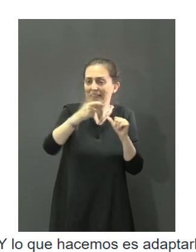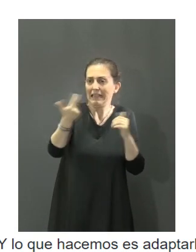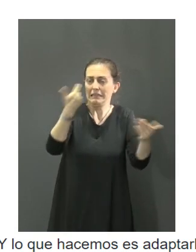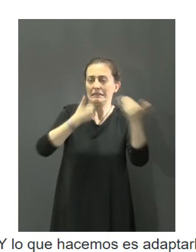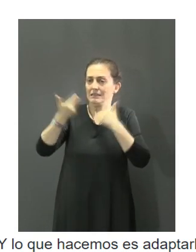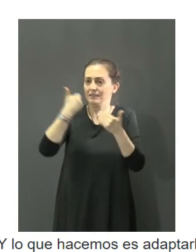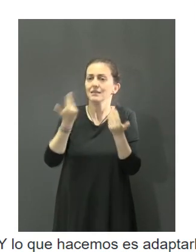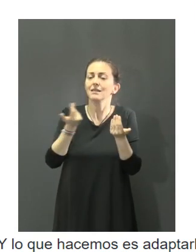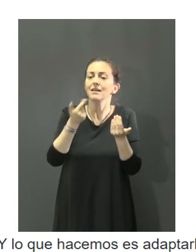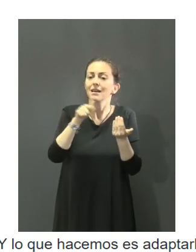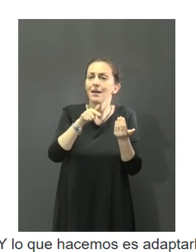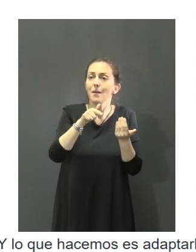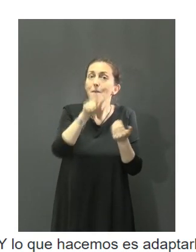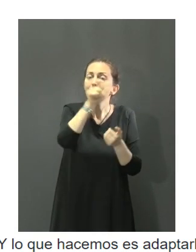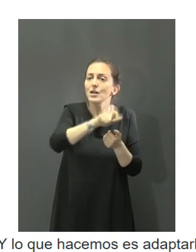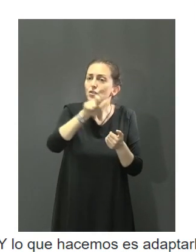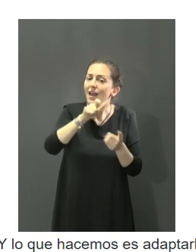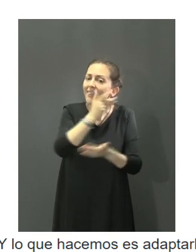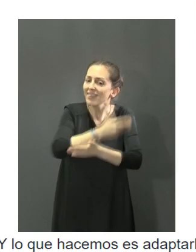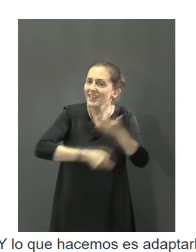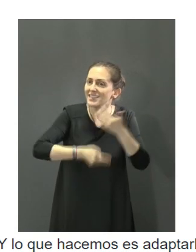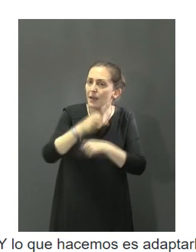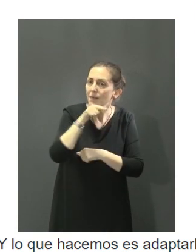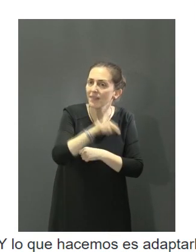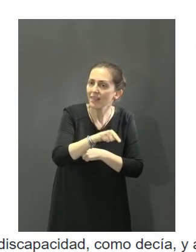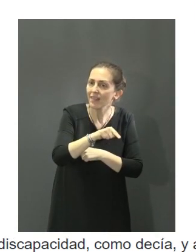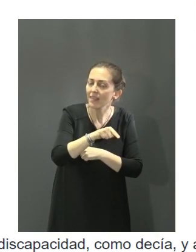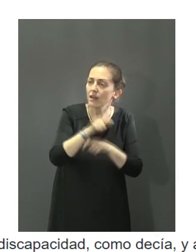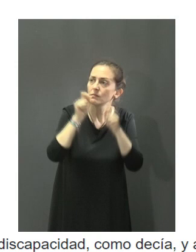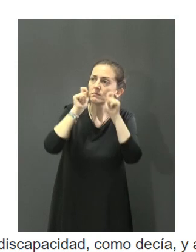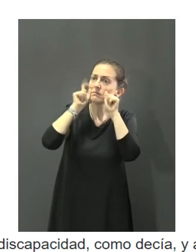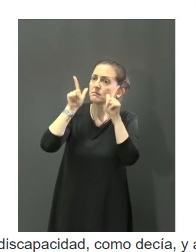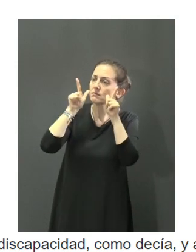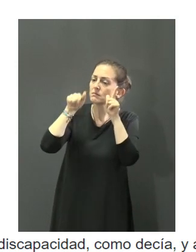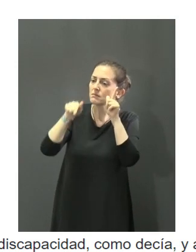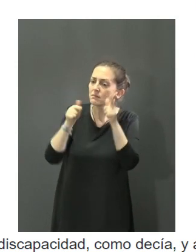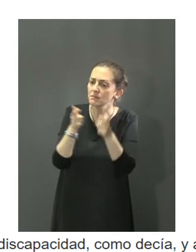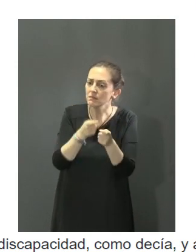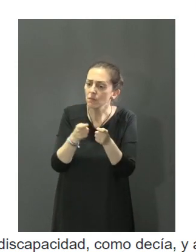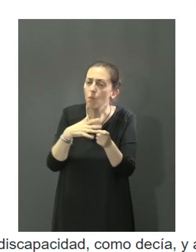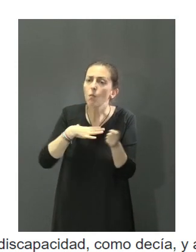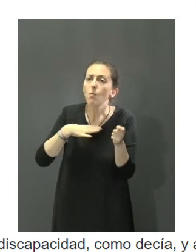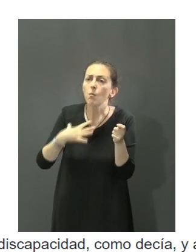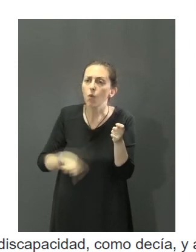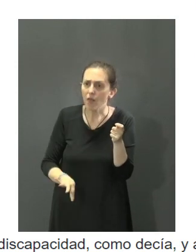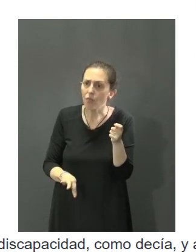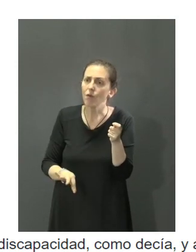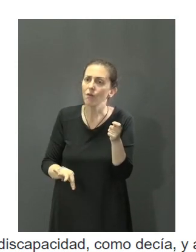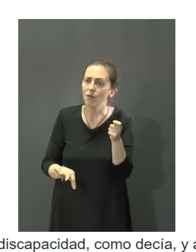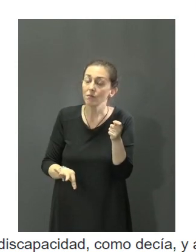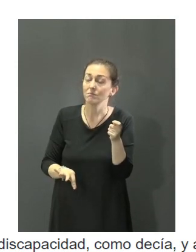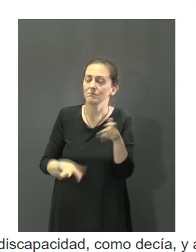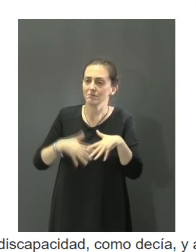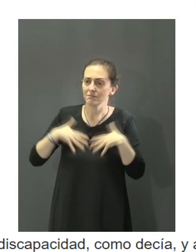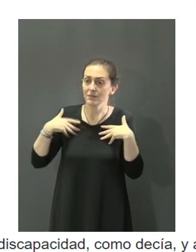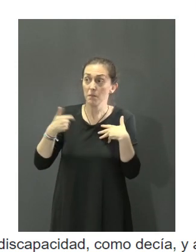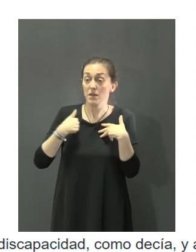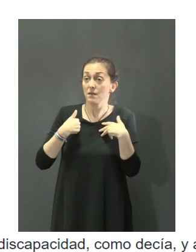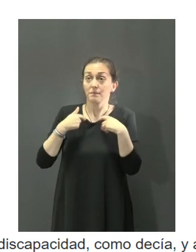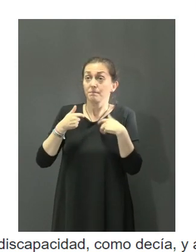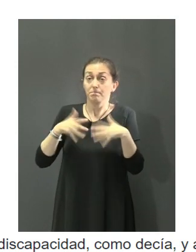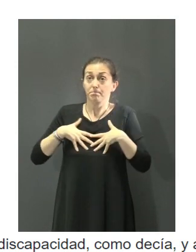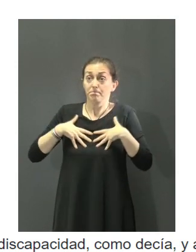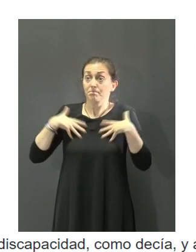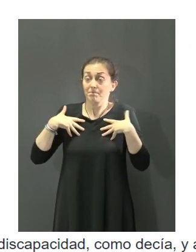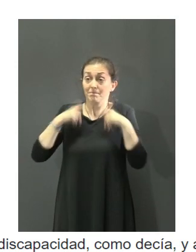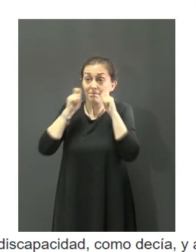los eventos, ver que personas con discapacidad se dan cuenta de que pueden jugar. De hecho, uno de los casos que más me llamó a mí la